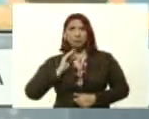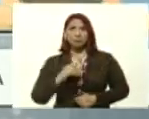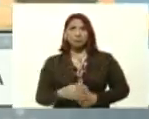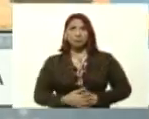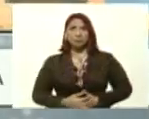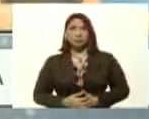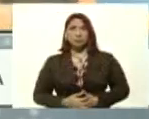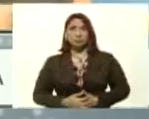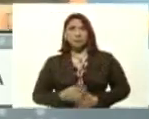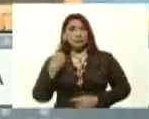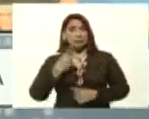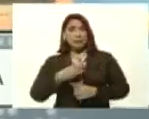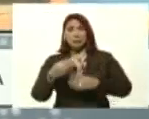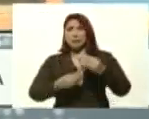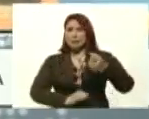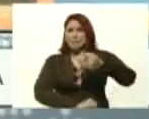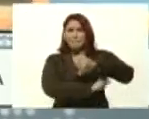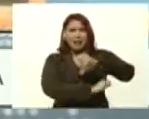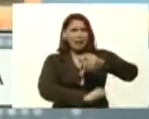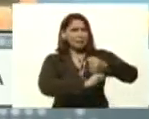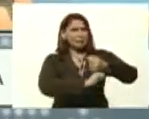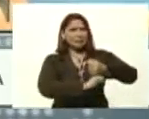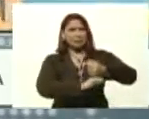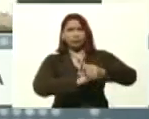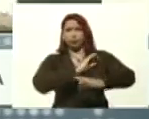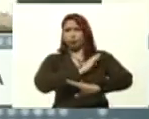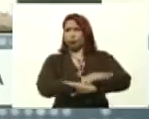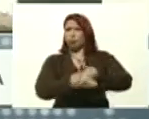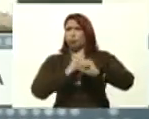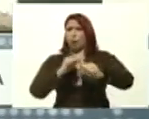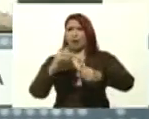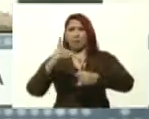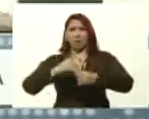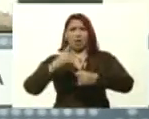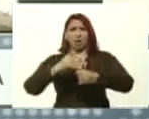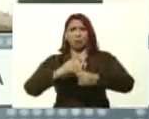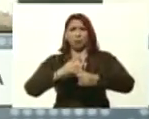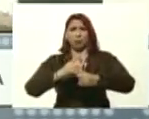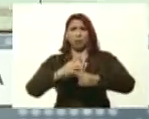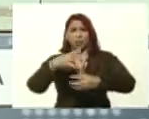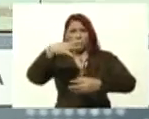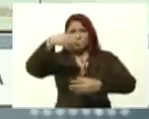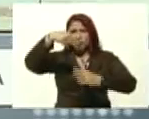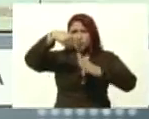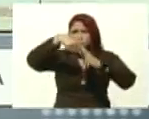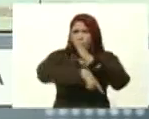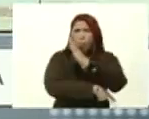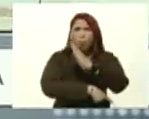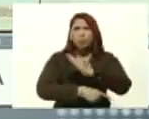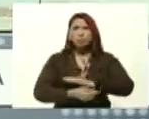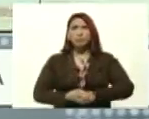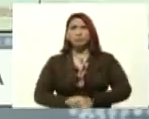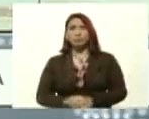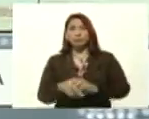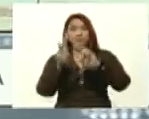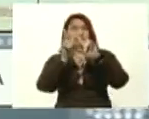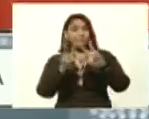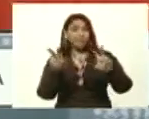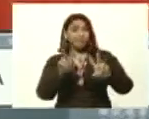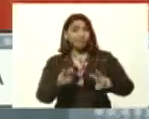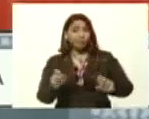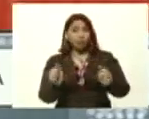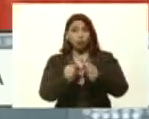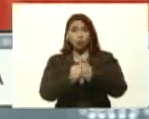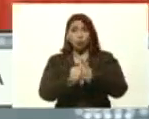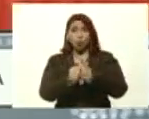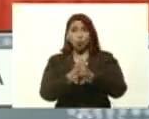Por eso hay que hacer una base poderosa de datos y meternos a profundidad con la gran misión